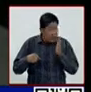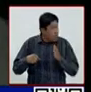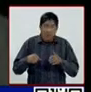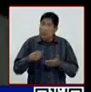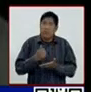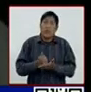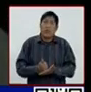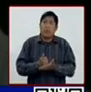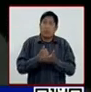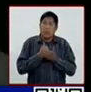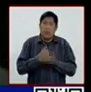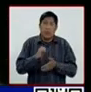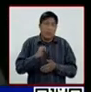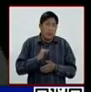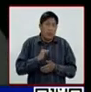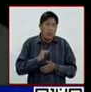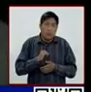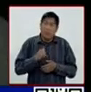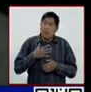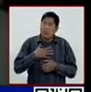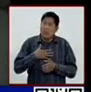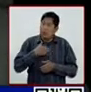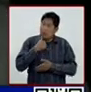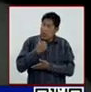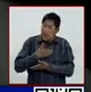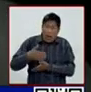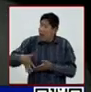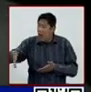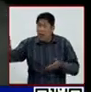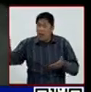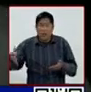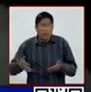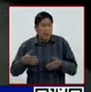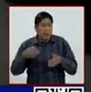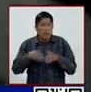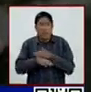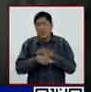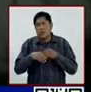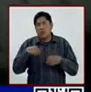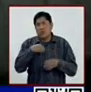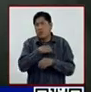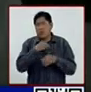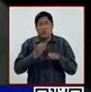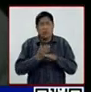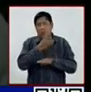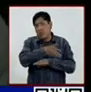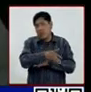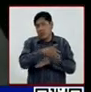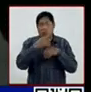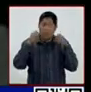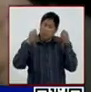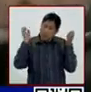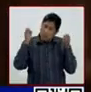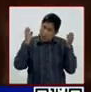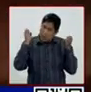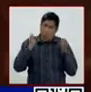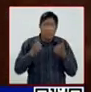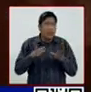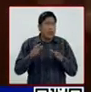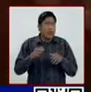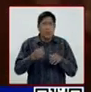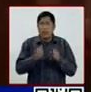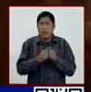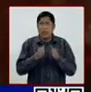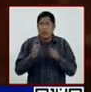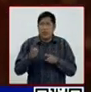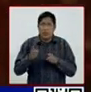me ha ayudado y yo te lo perdí a mi hija digamos no y adentro nosotros estamos pasando al frente por emergencia el día